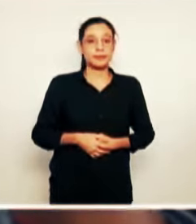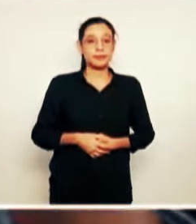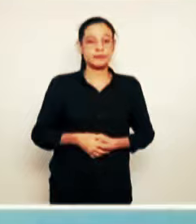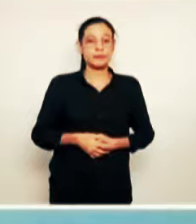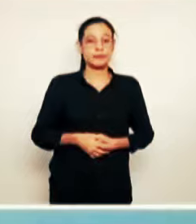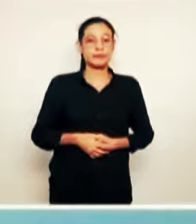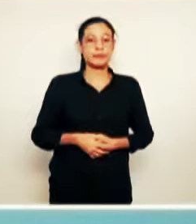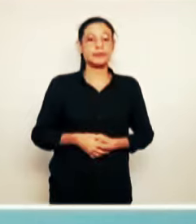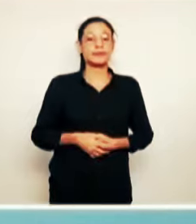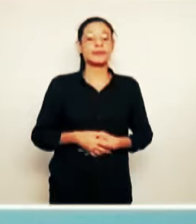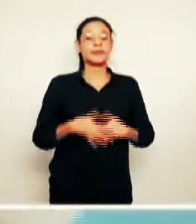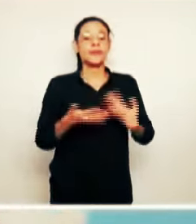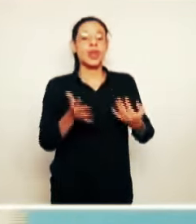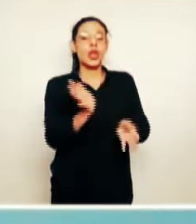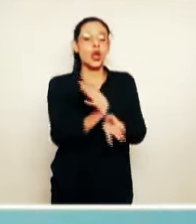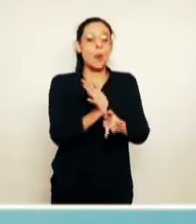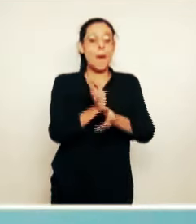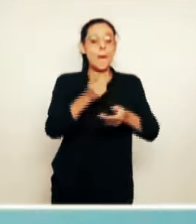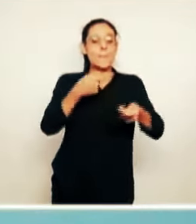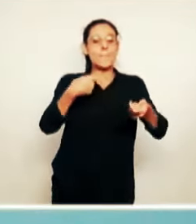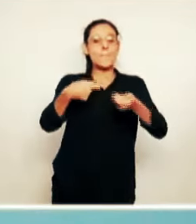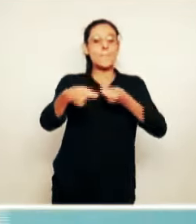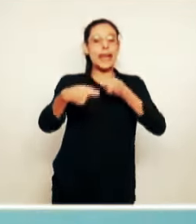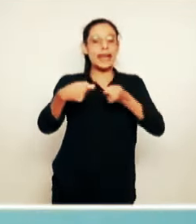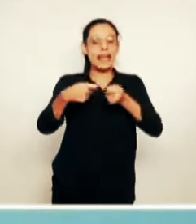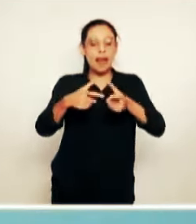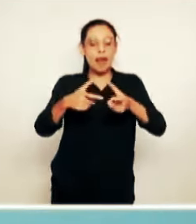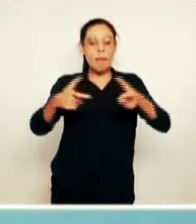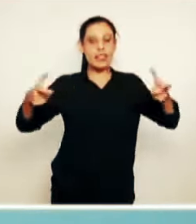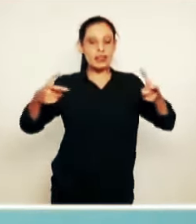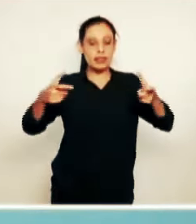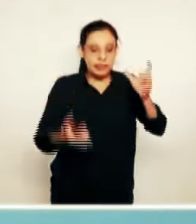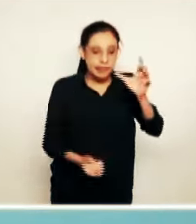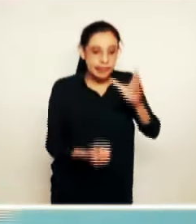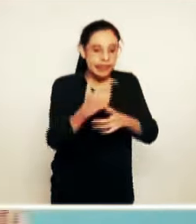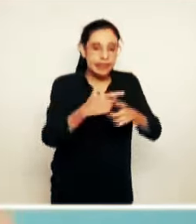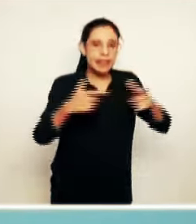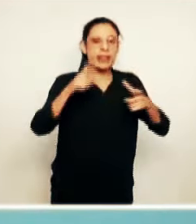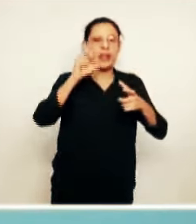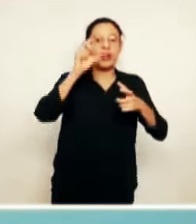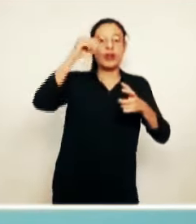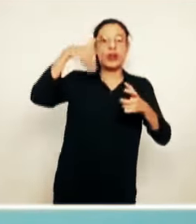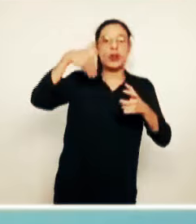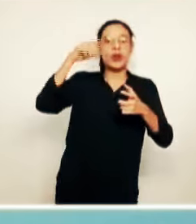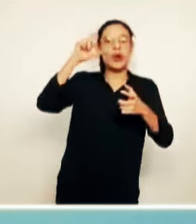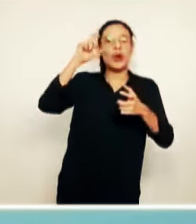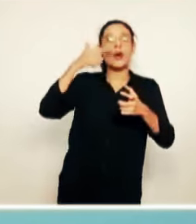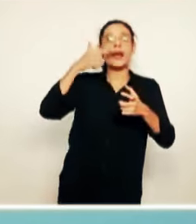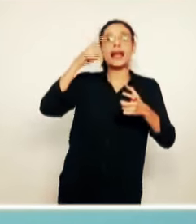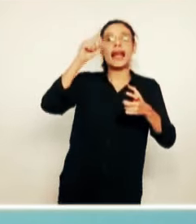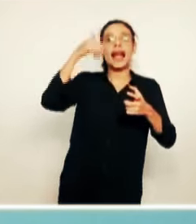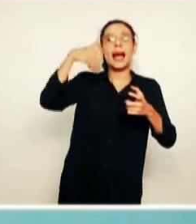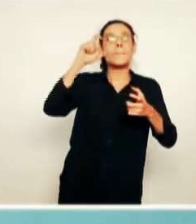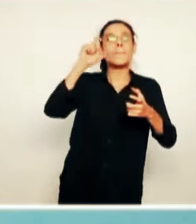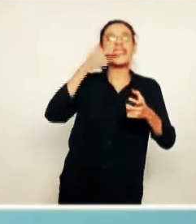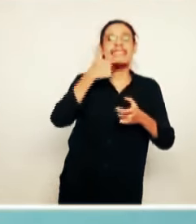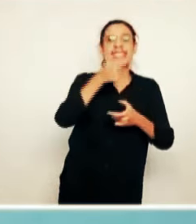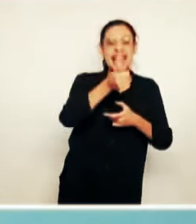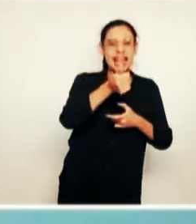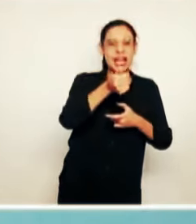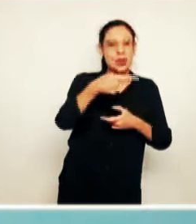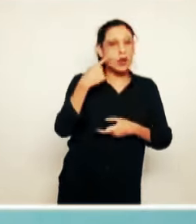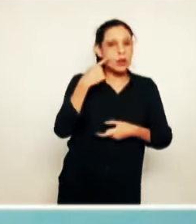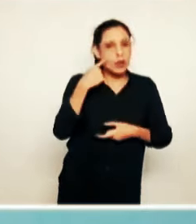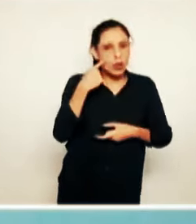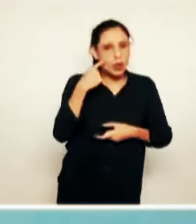se creó un mercado mayorista y se creó CAMMESA. ¿Han escuchado hablar de CAMMESA en estos días, no? No le